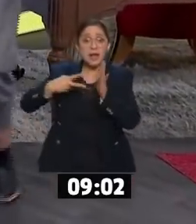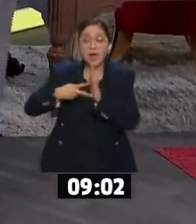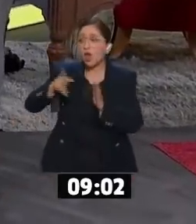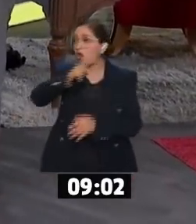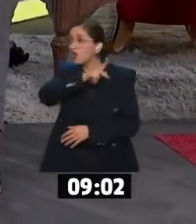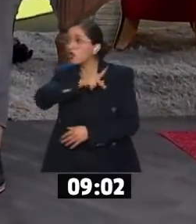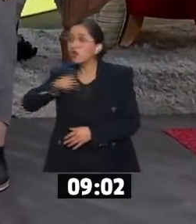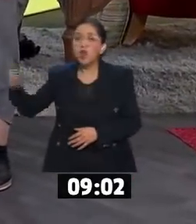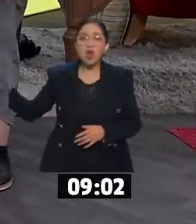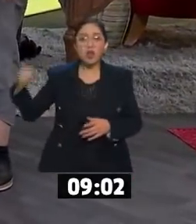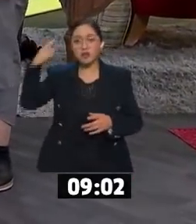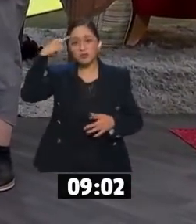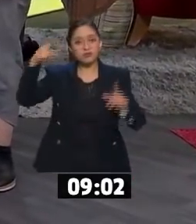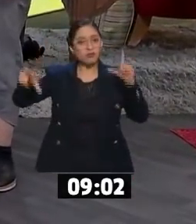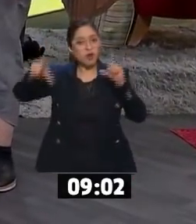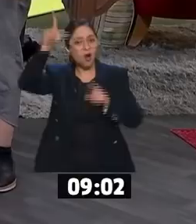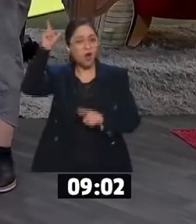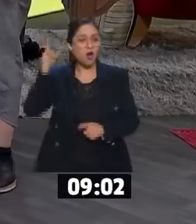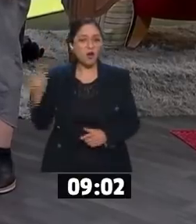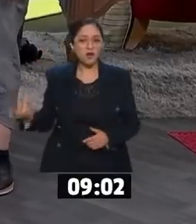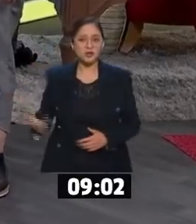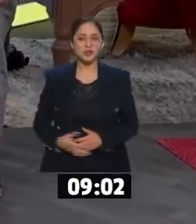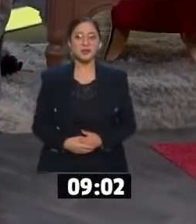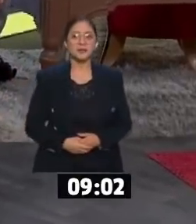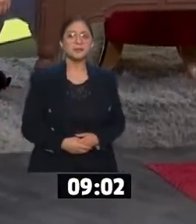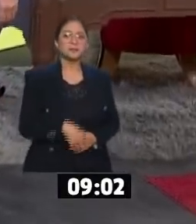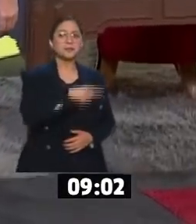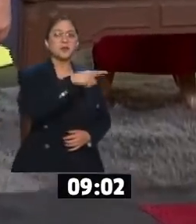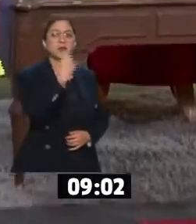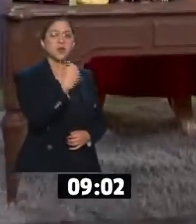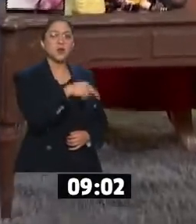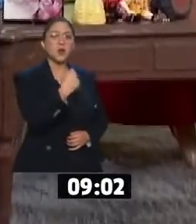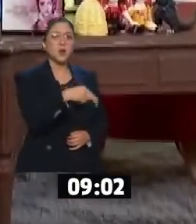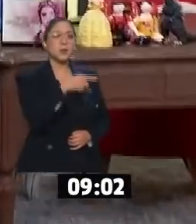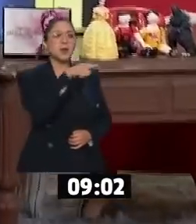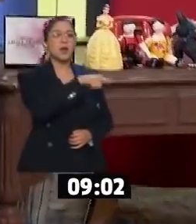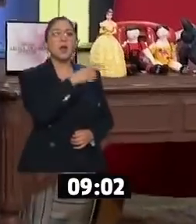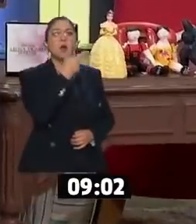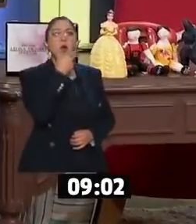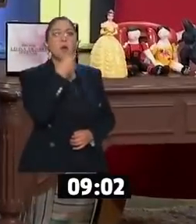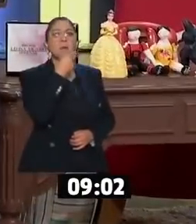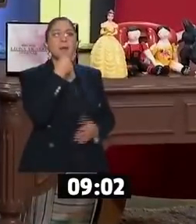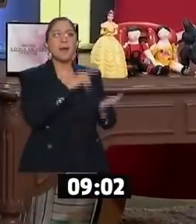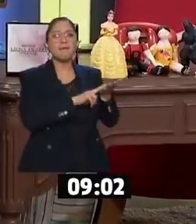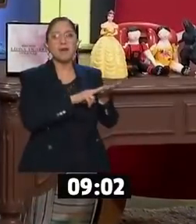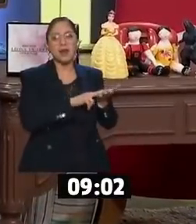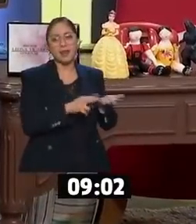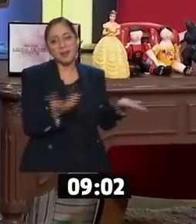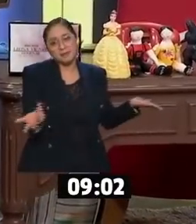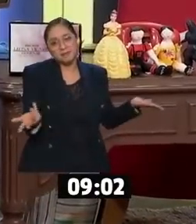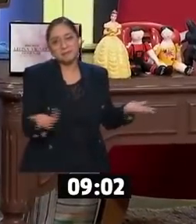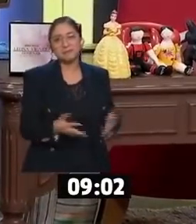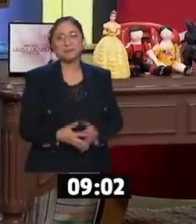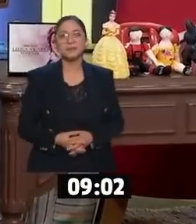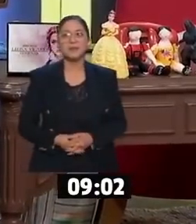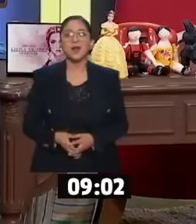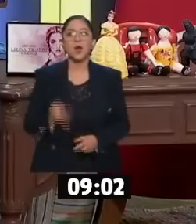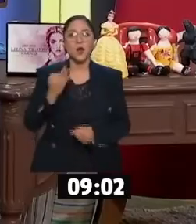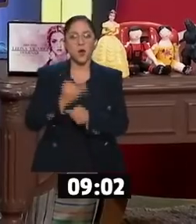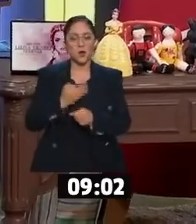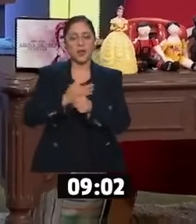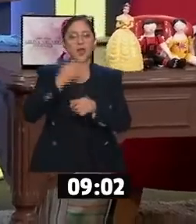todos. El hombre verde le vamos a poner ahora con el green screen ese al ira. A ver, estas son las que